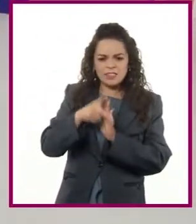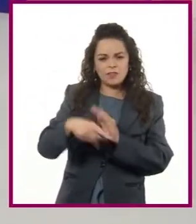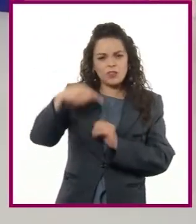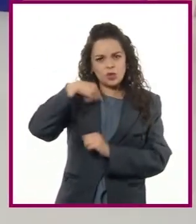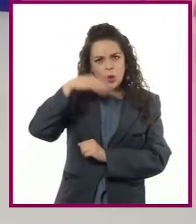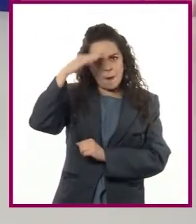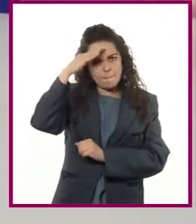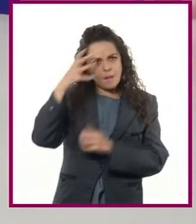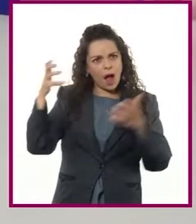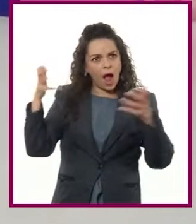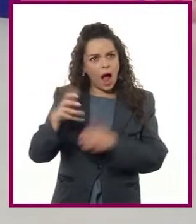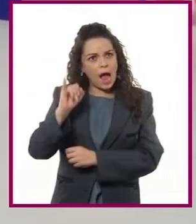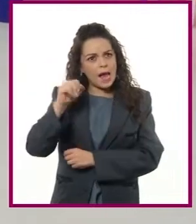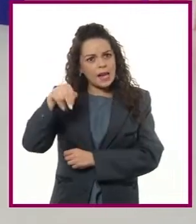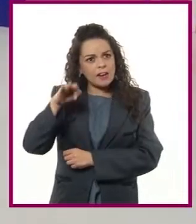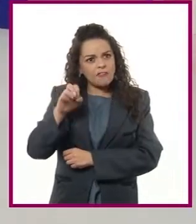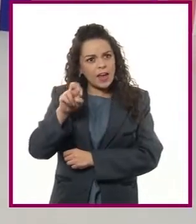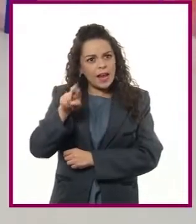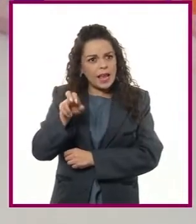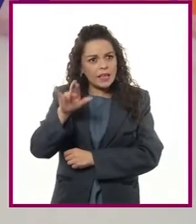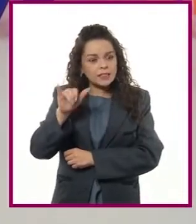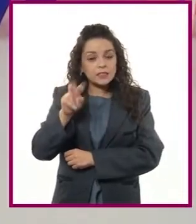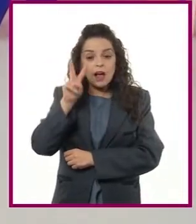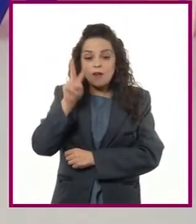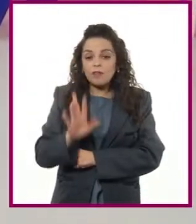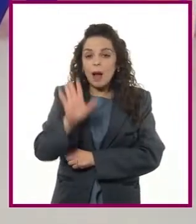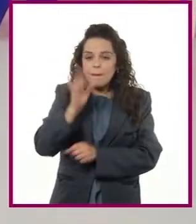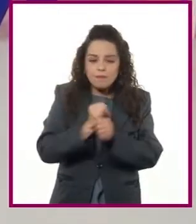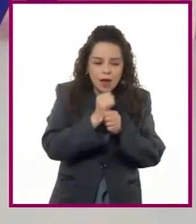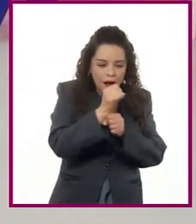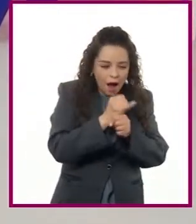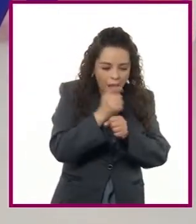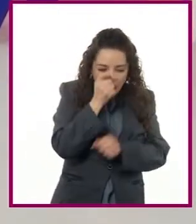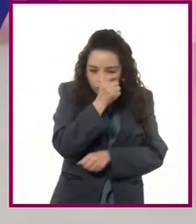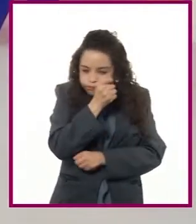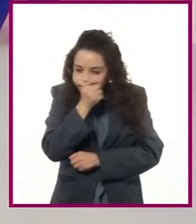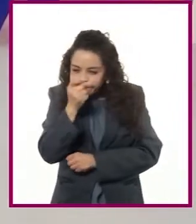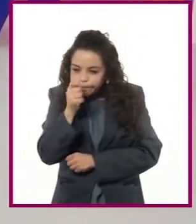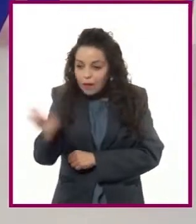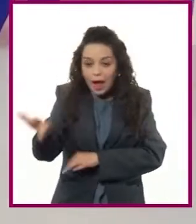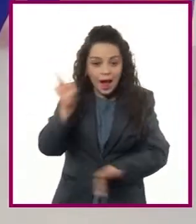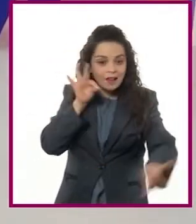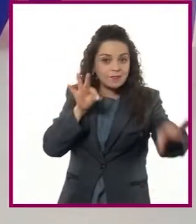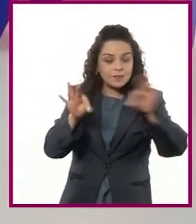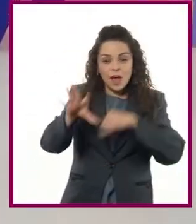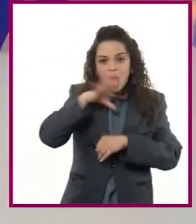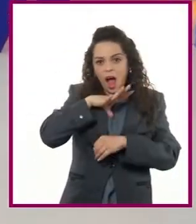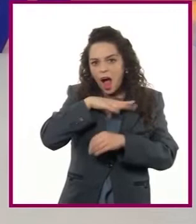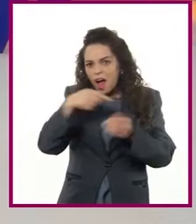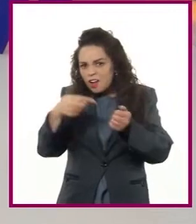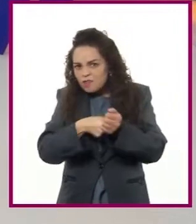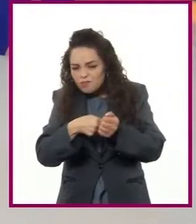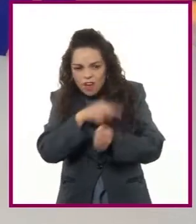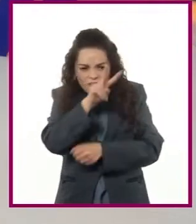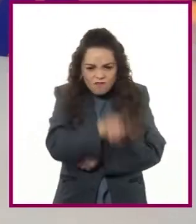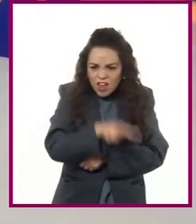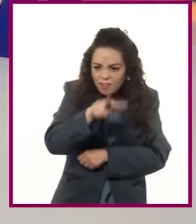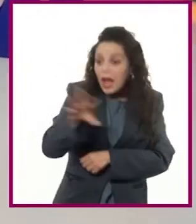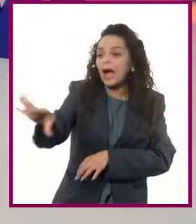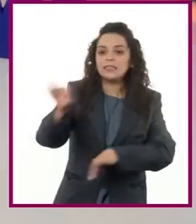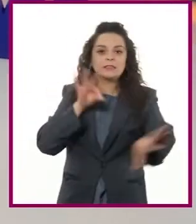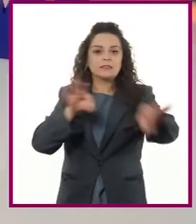inferencia, nos convertimos en detectives que buscan pistas para descubrir verdades ocultas. Buena